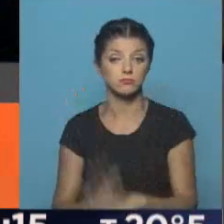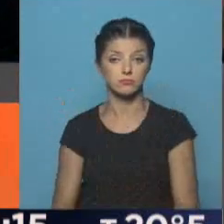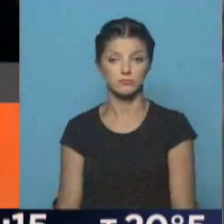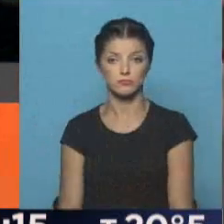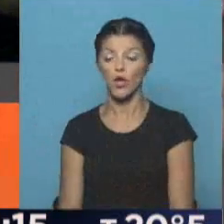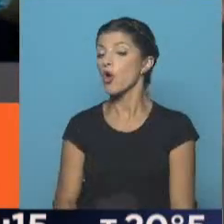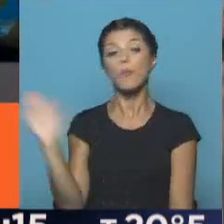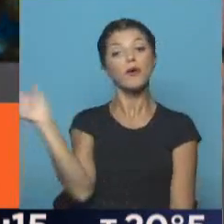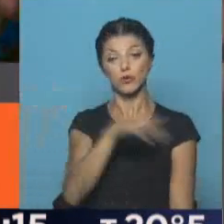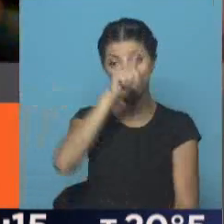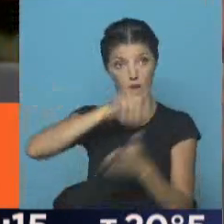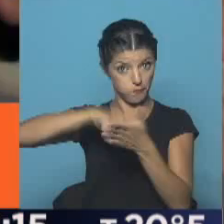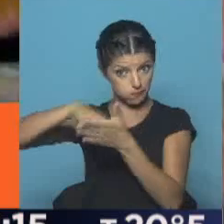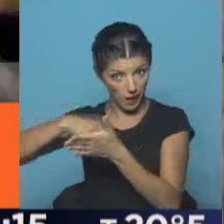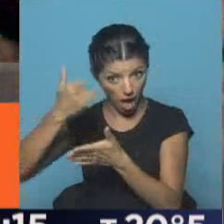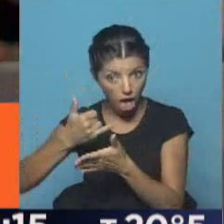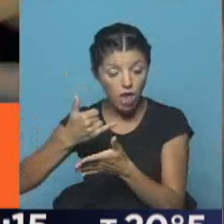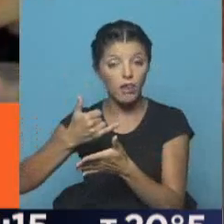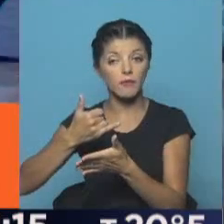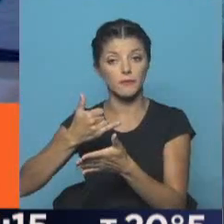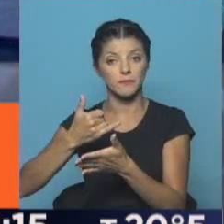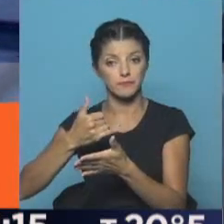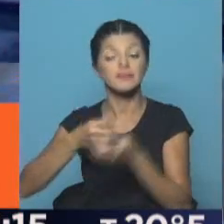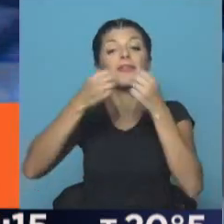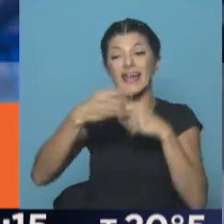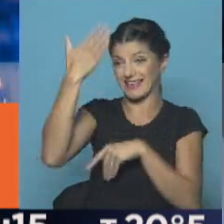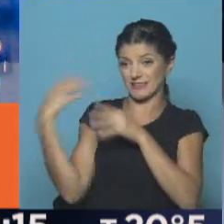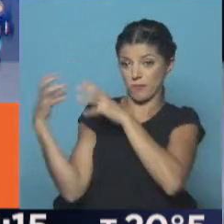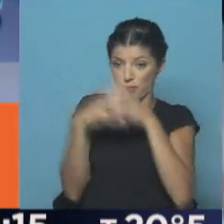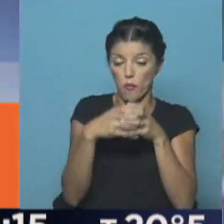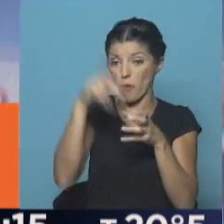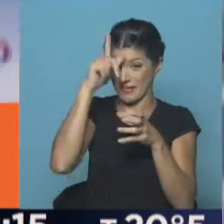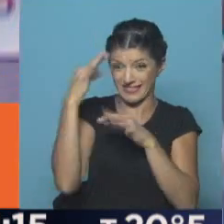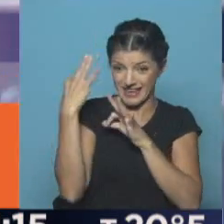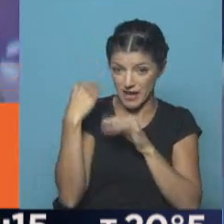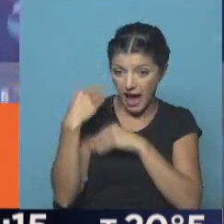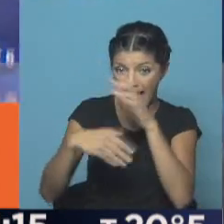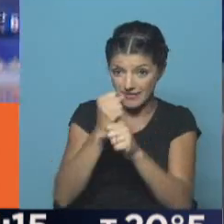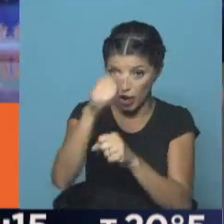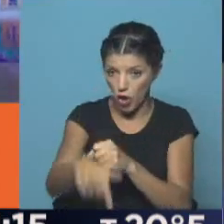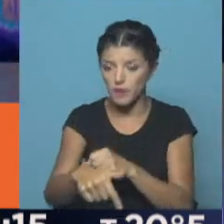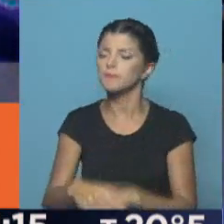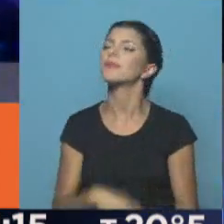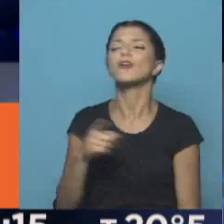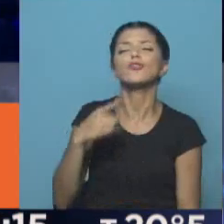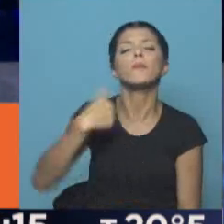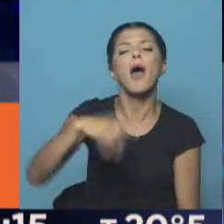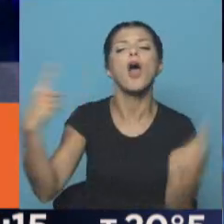firmado contrato, que están cumpliendo funciones desde que está la comisión normalizadora. ¿Podés garantizar que ante Uruguay va a dirigir el Patón Bauza,